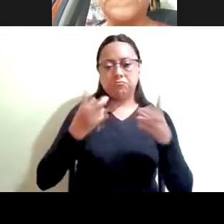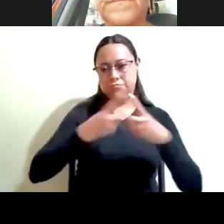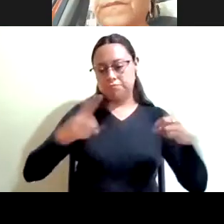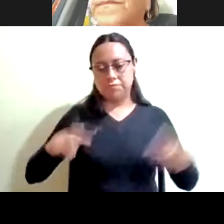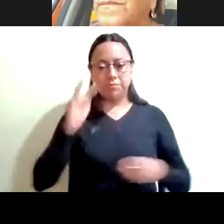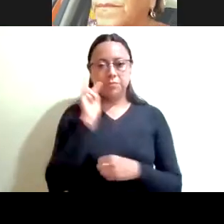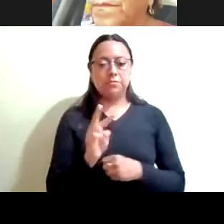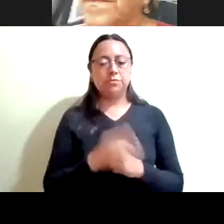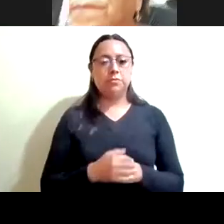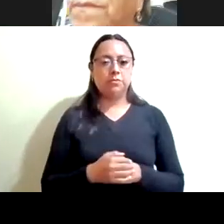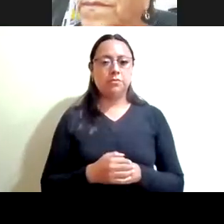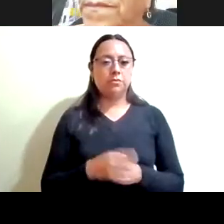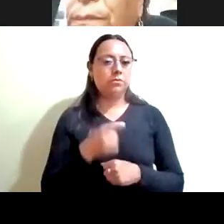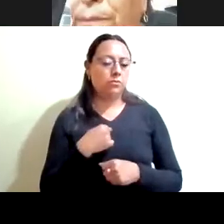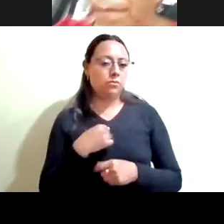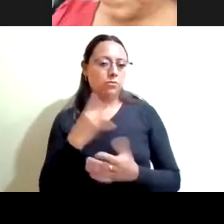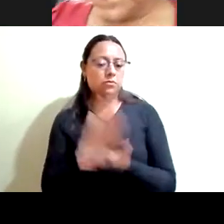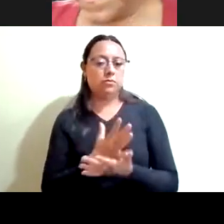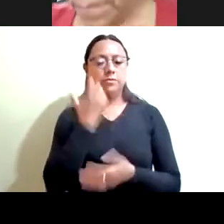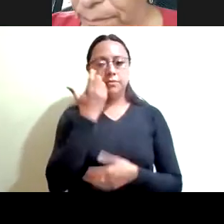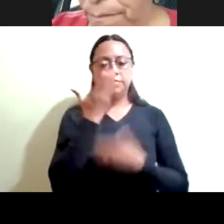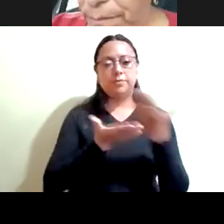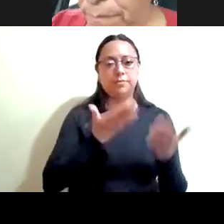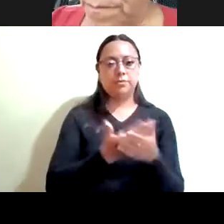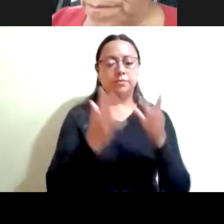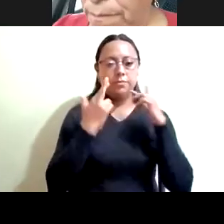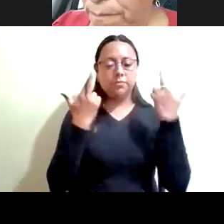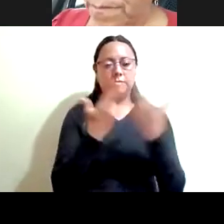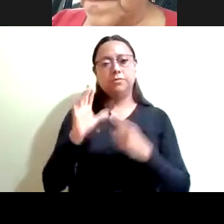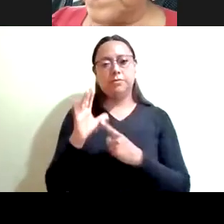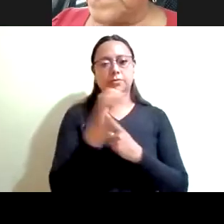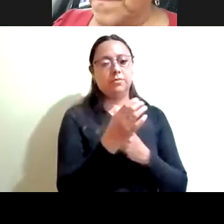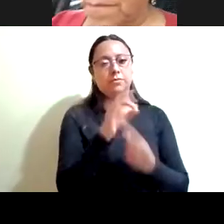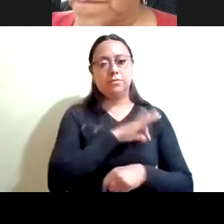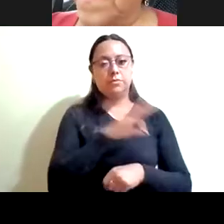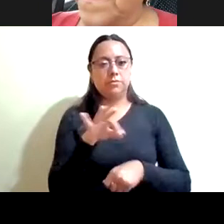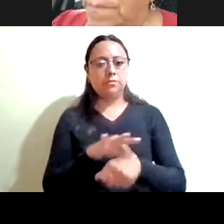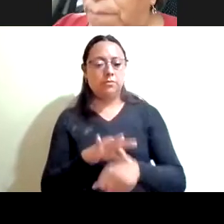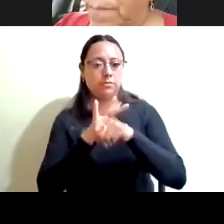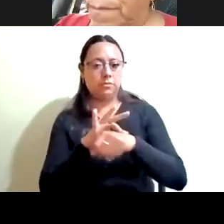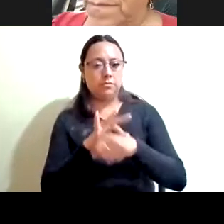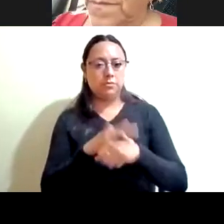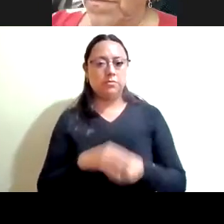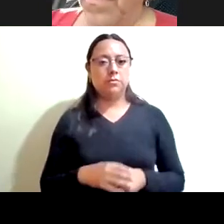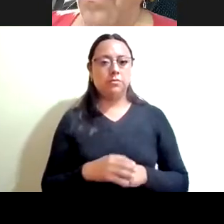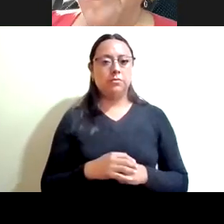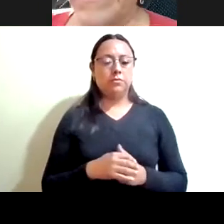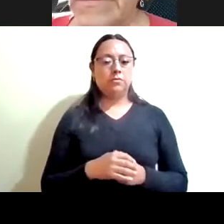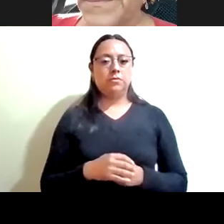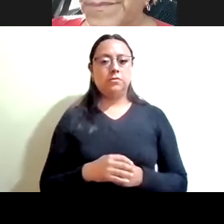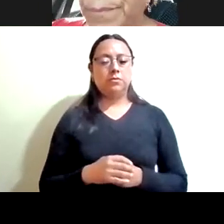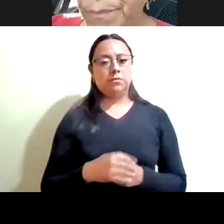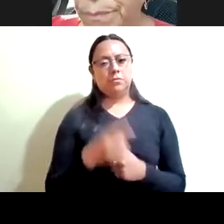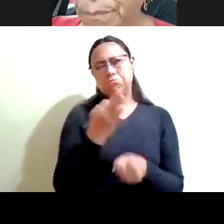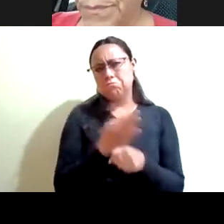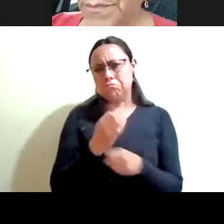yo me quedaría con la propuesta de que las sesiones de comisión fueran presenciales. Ya no vemos ninguna